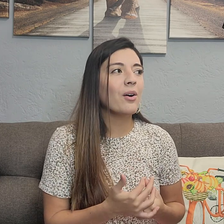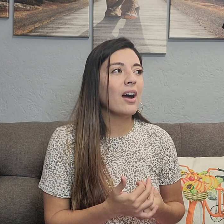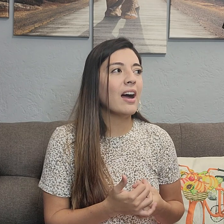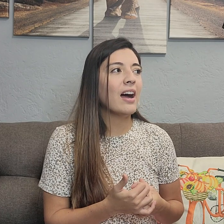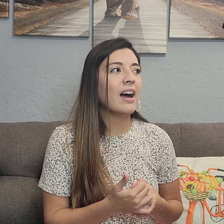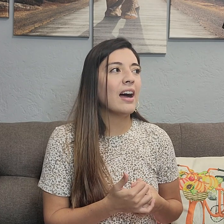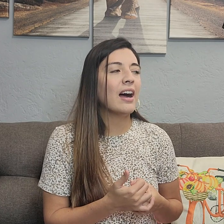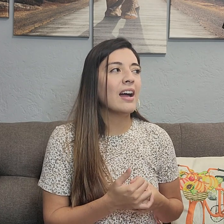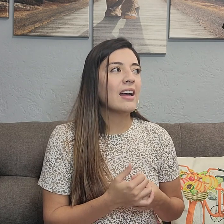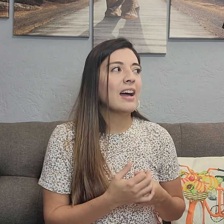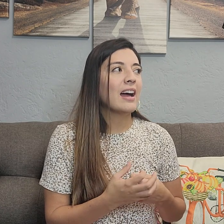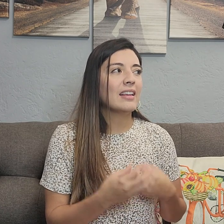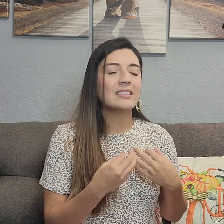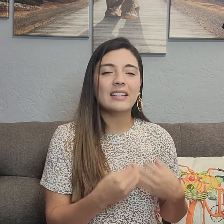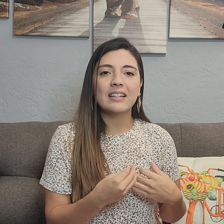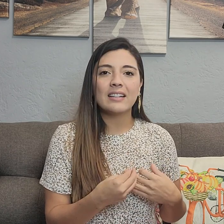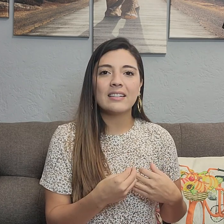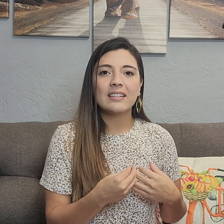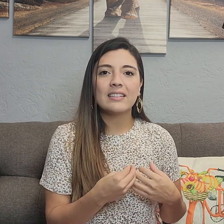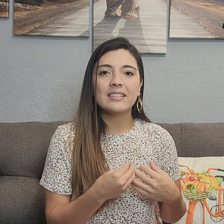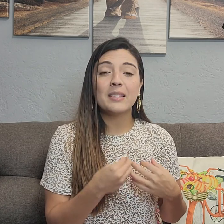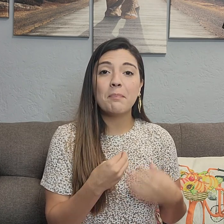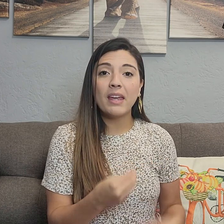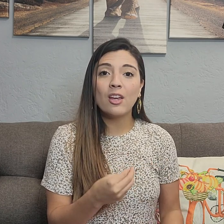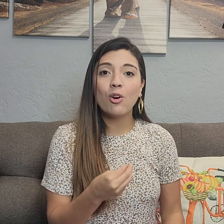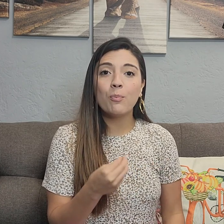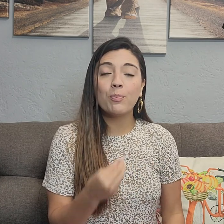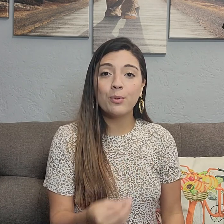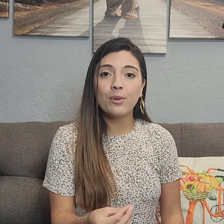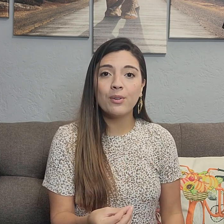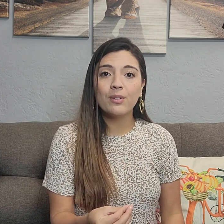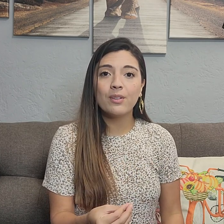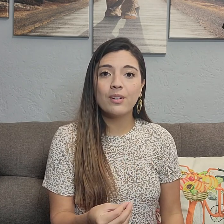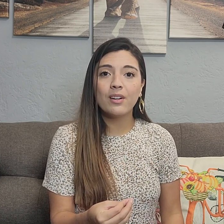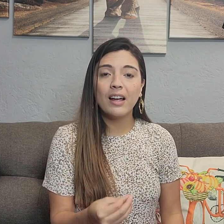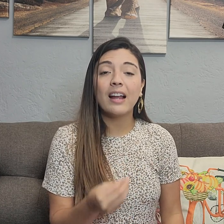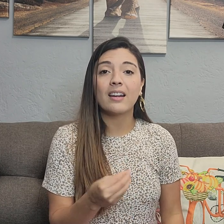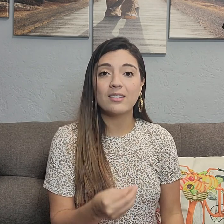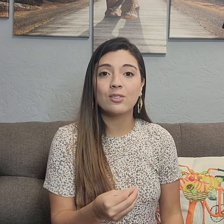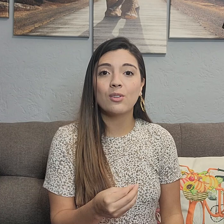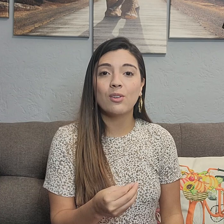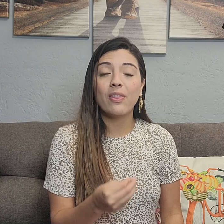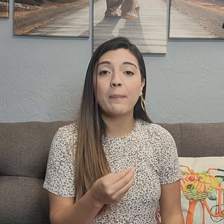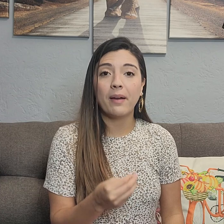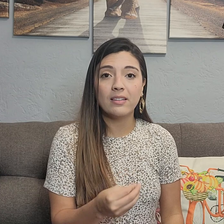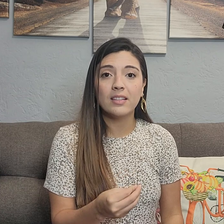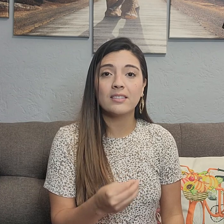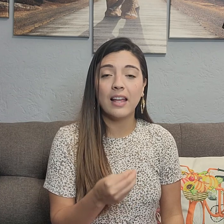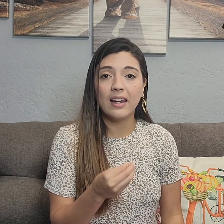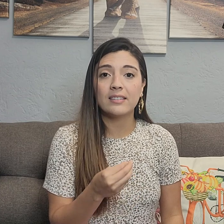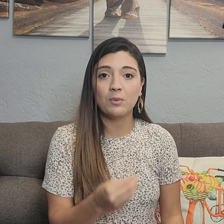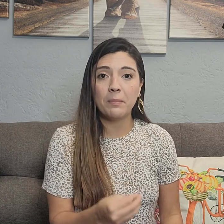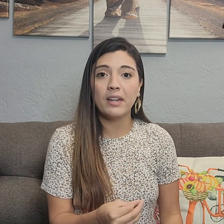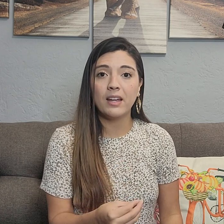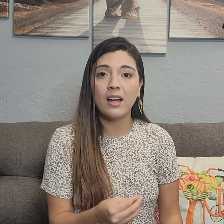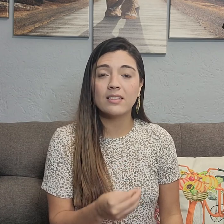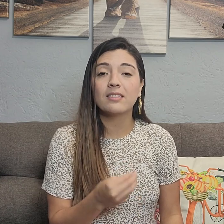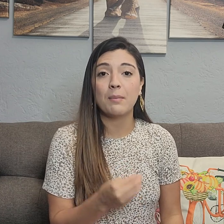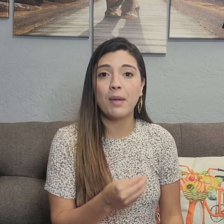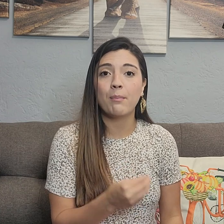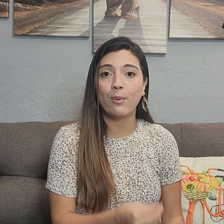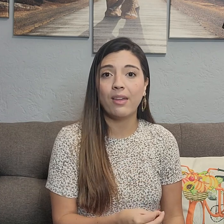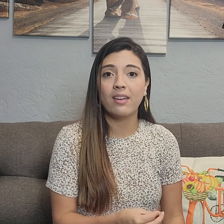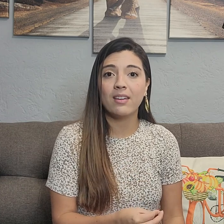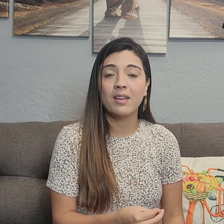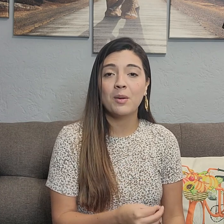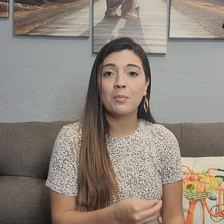un llamado a decir si México pudo, el resto de países en Latinoamérica